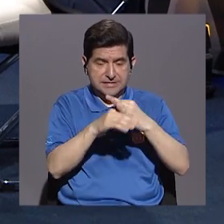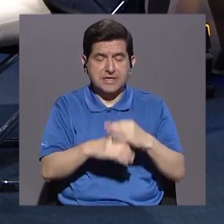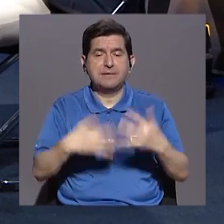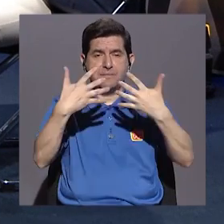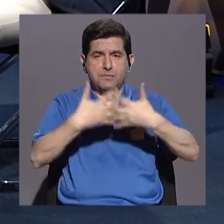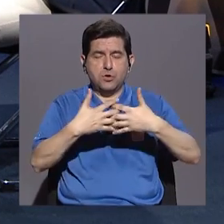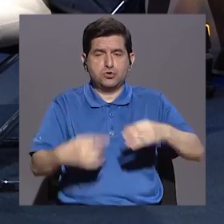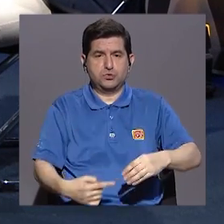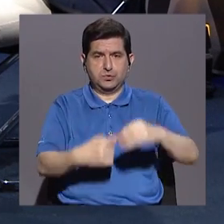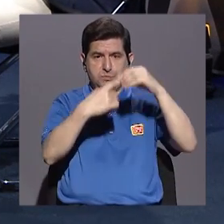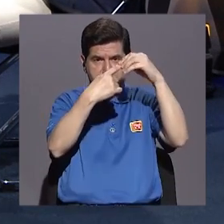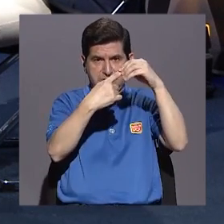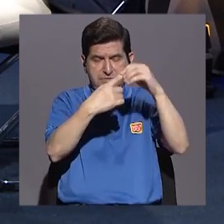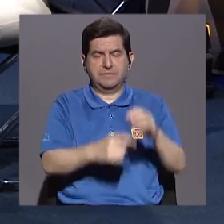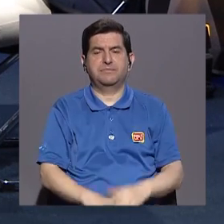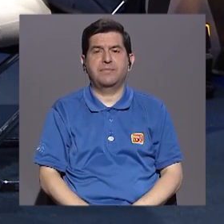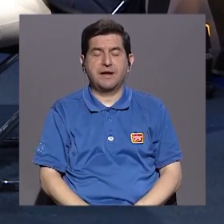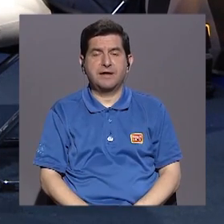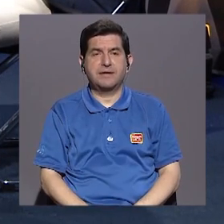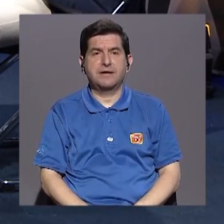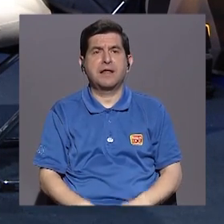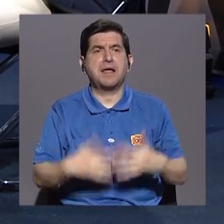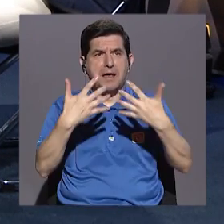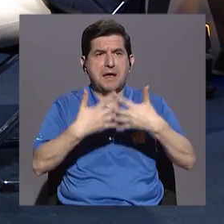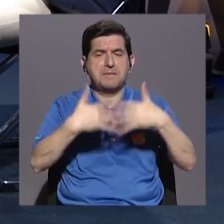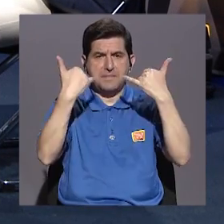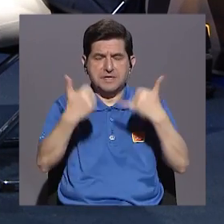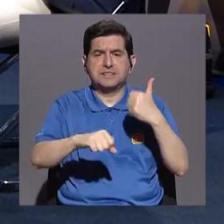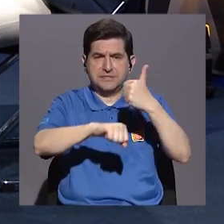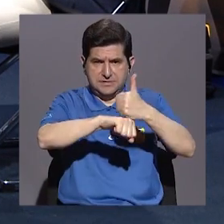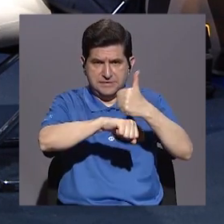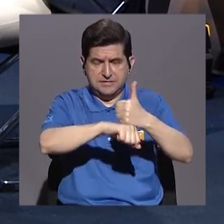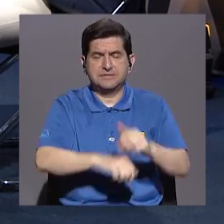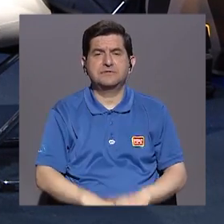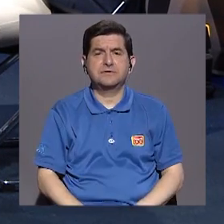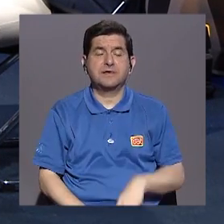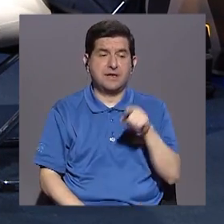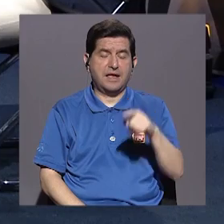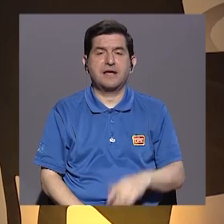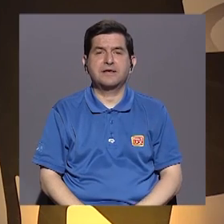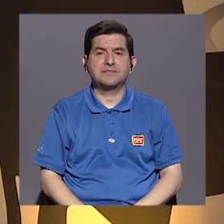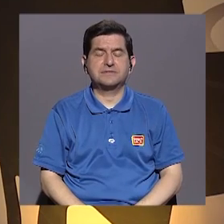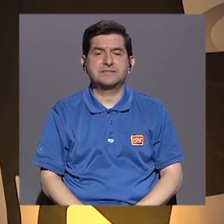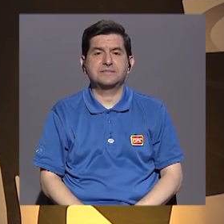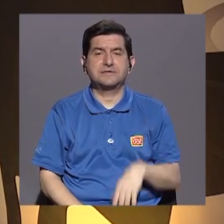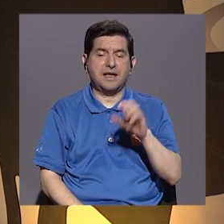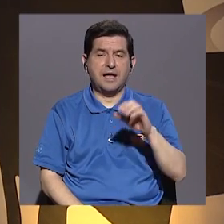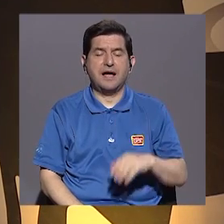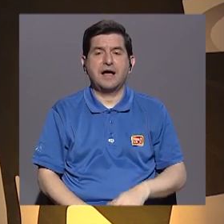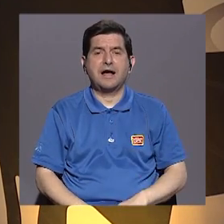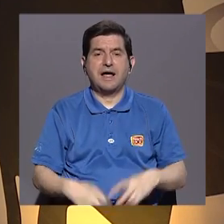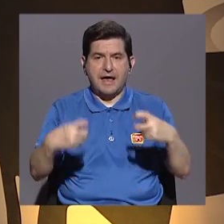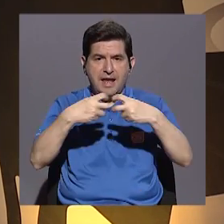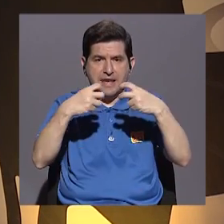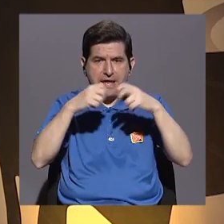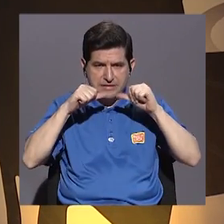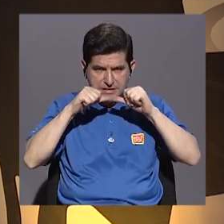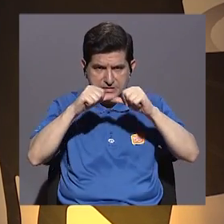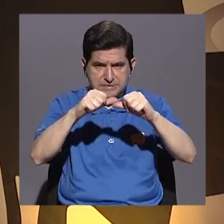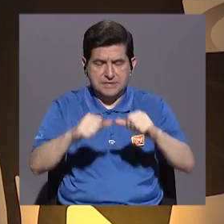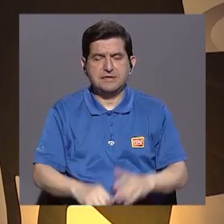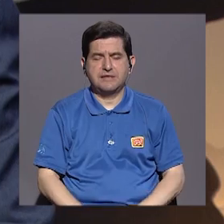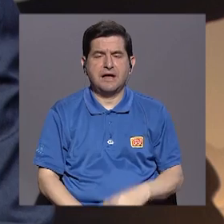principales al menos son los que las casas matrices han estado trabajando que son las máquinas de corriente continua ahorita vamos a detallar brevemente